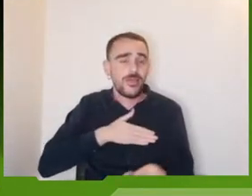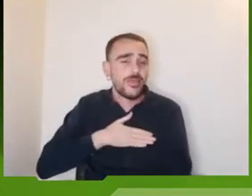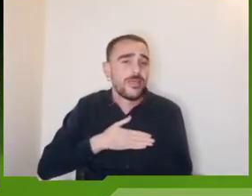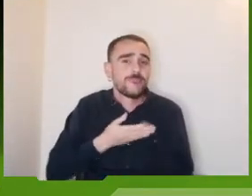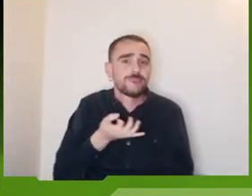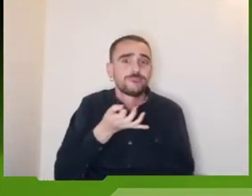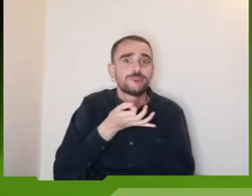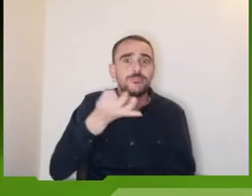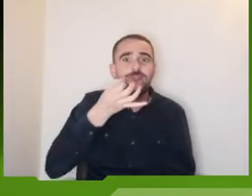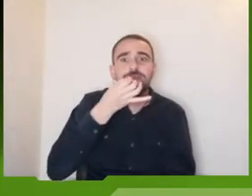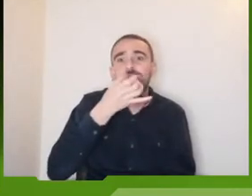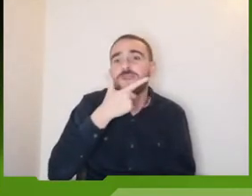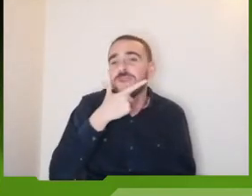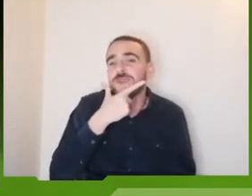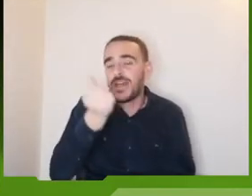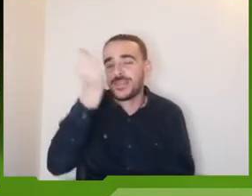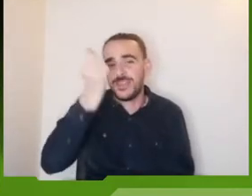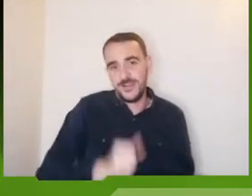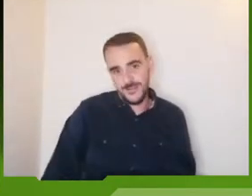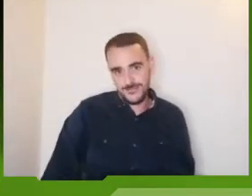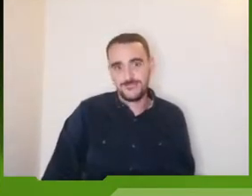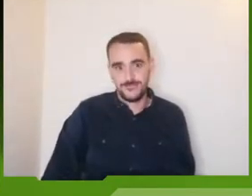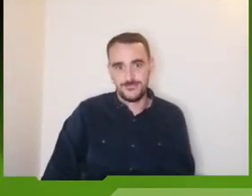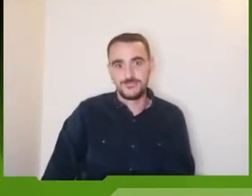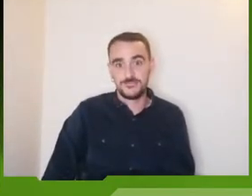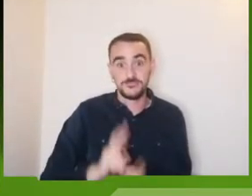Se ve súper bien.